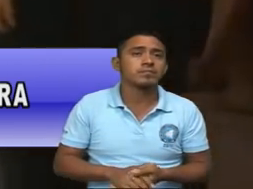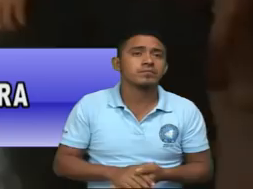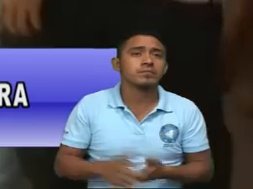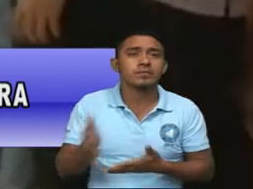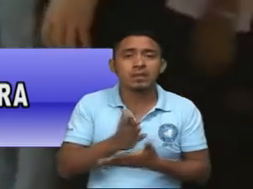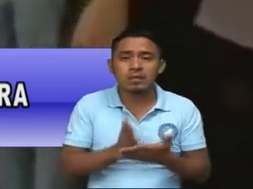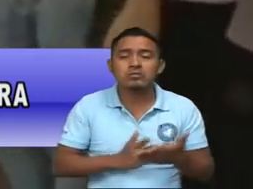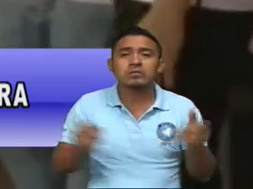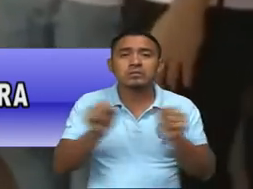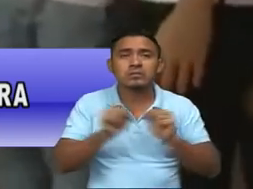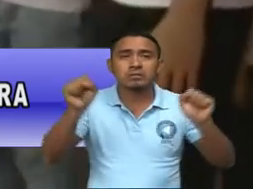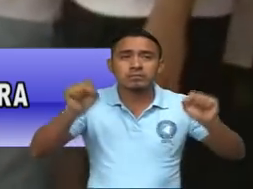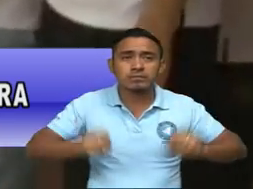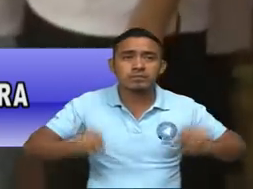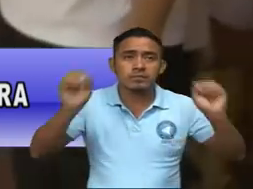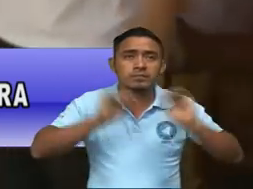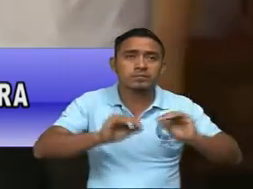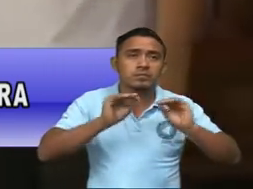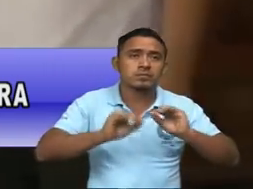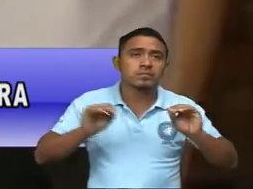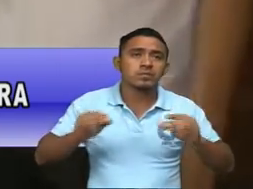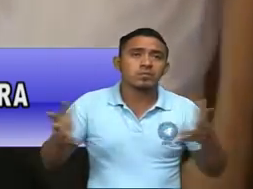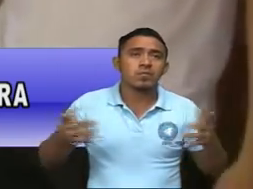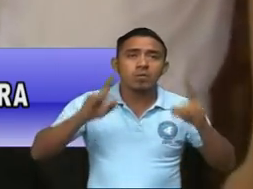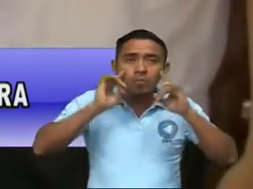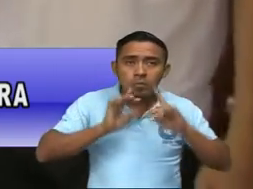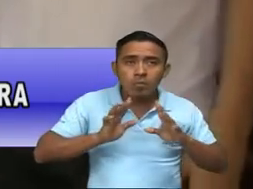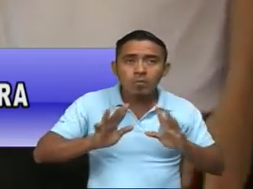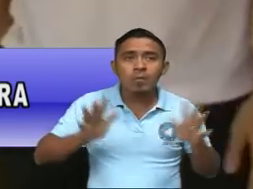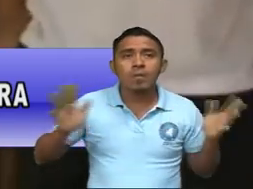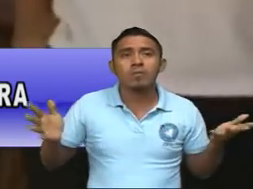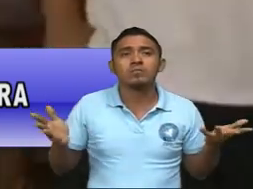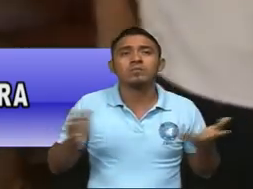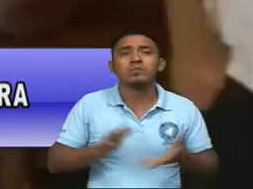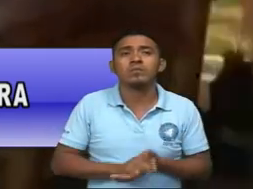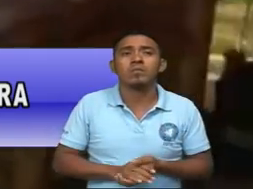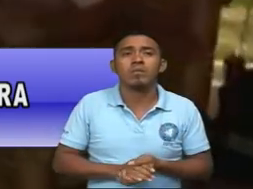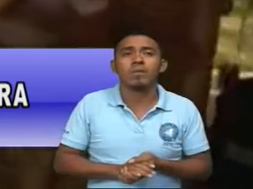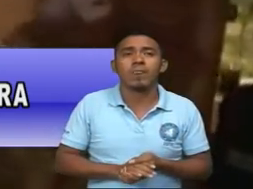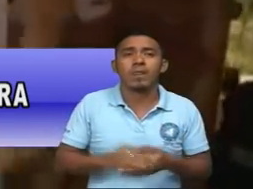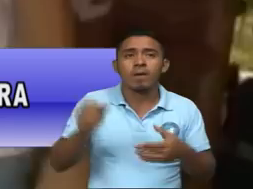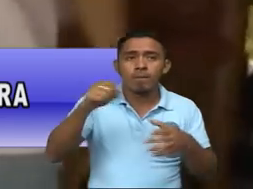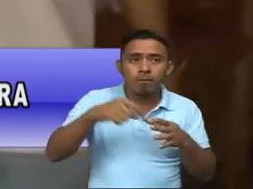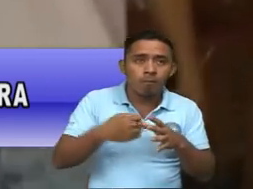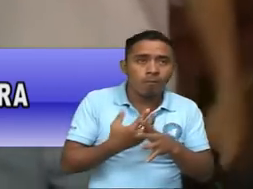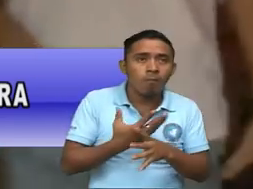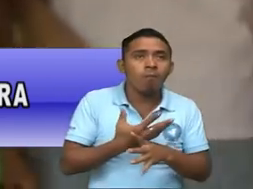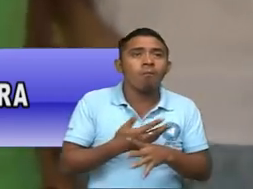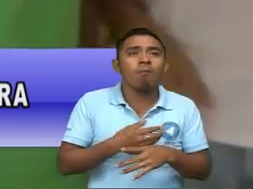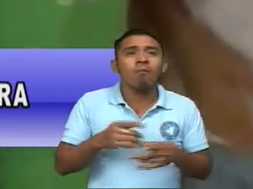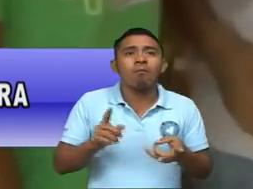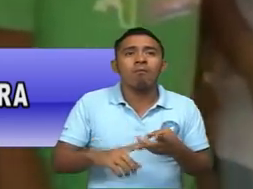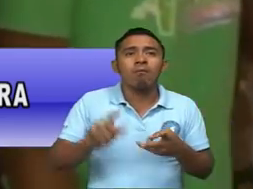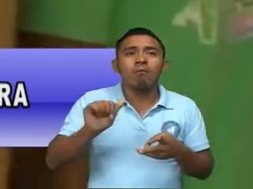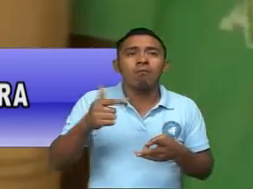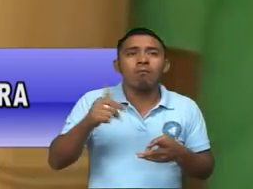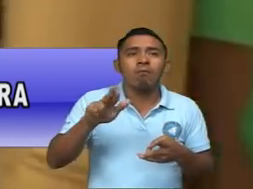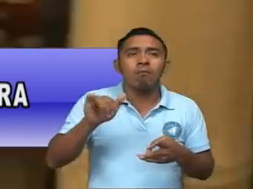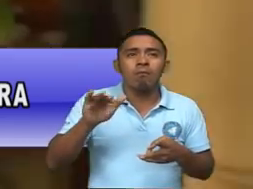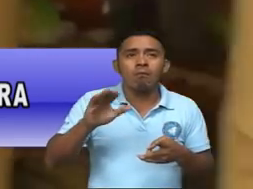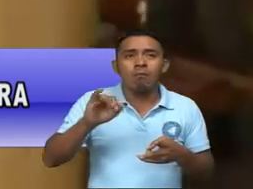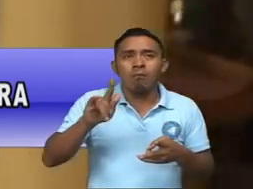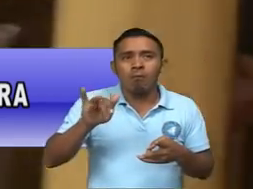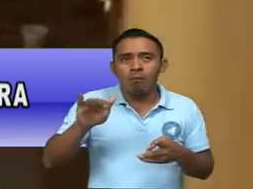algunas capacitaciones, incluso para el manejo cuidadoso de la agricultura, hacer siembras